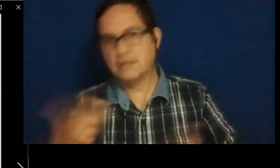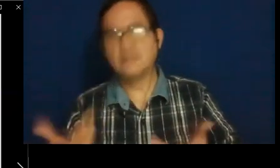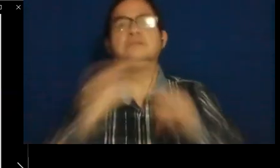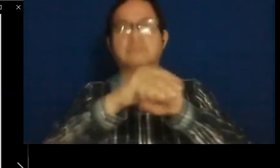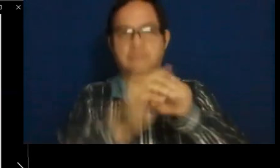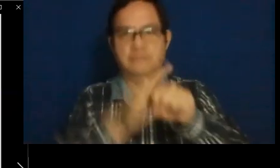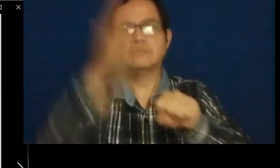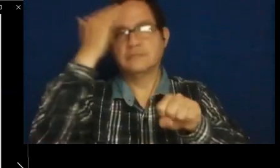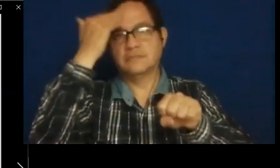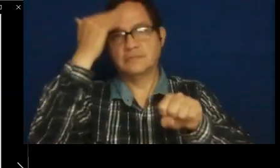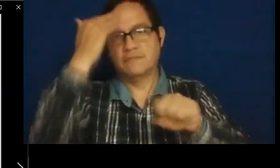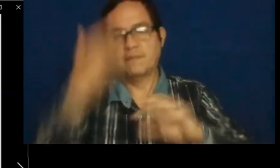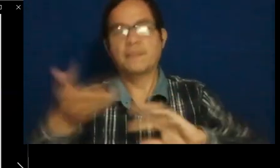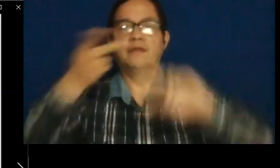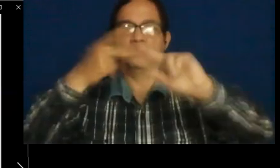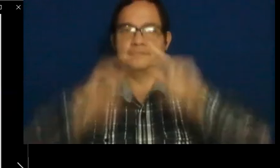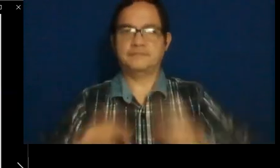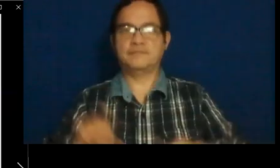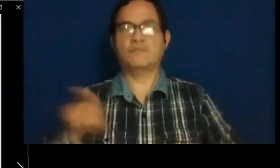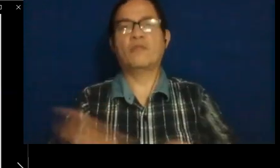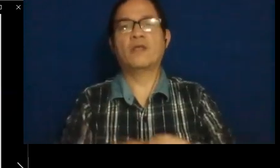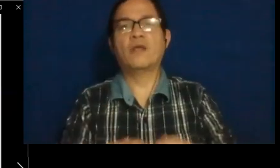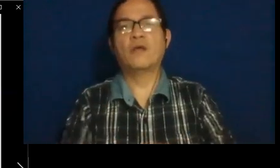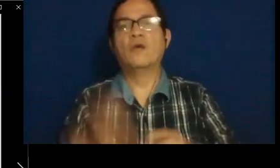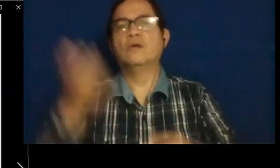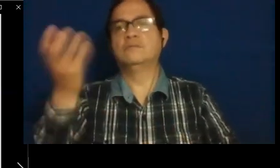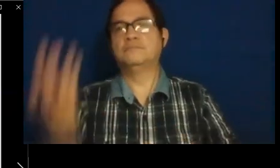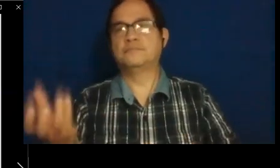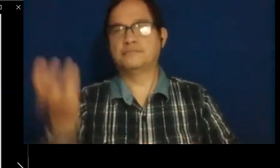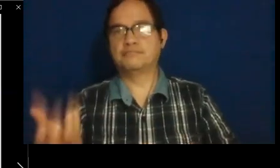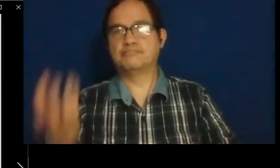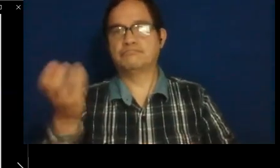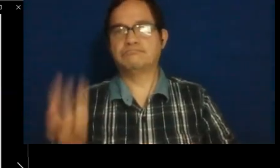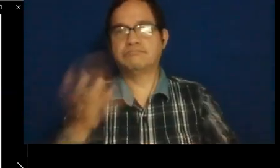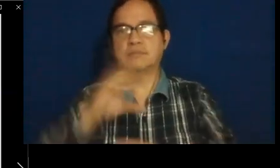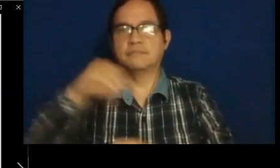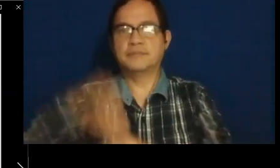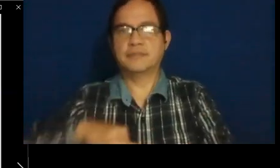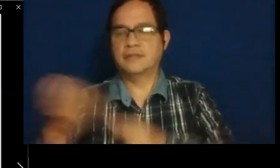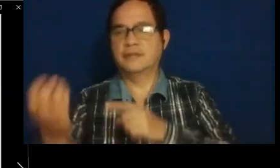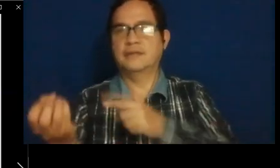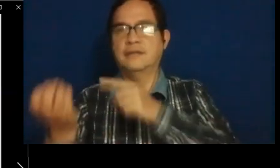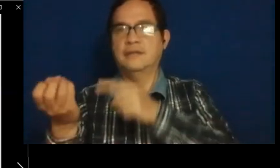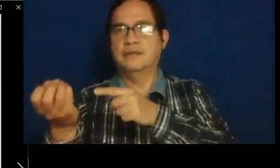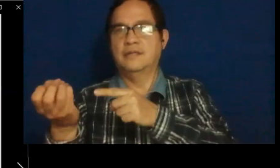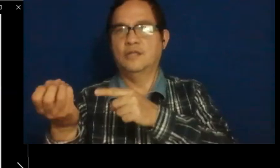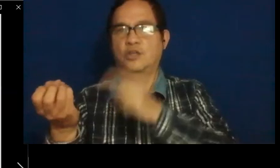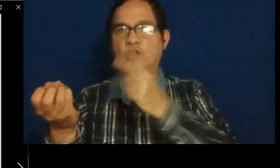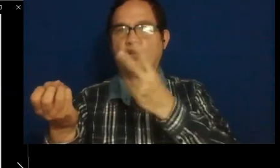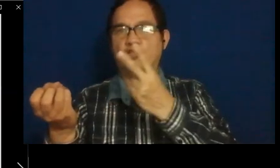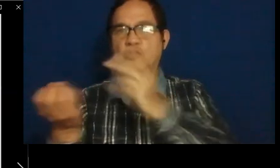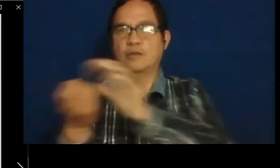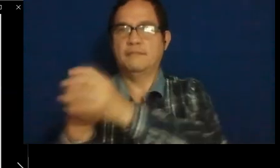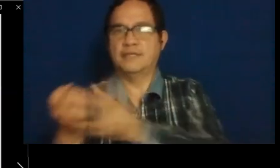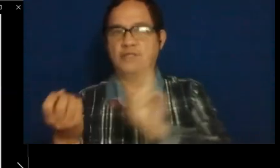Pero viene la segunda parte del ejercicio y es analizar ahora las fuerzas matemáticamente en la masa 2. Y entonces tengo estas